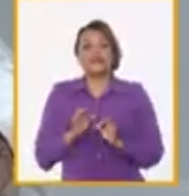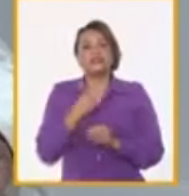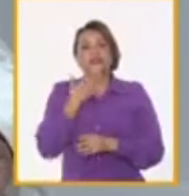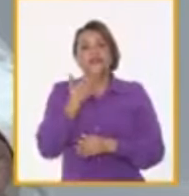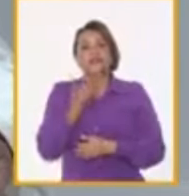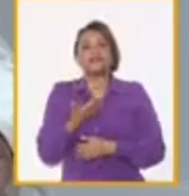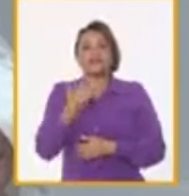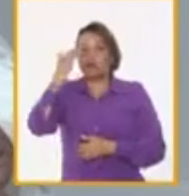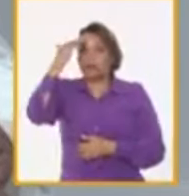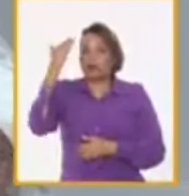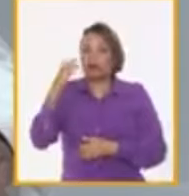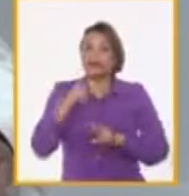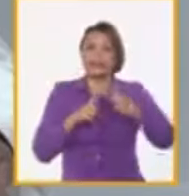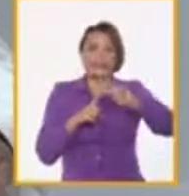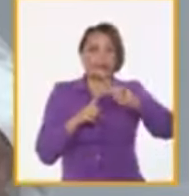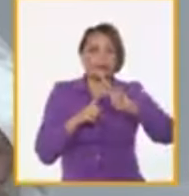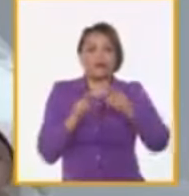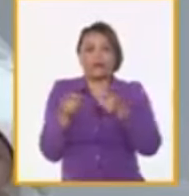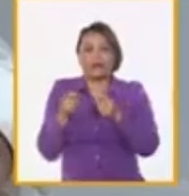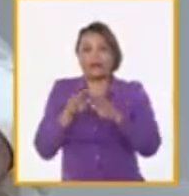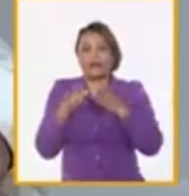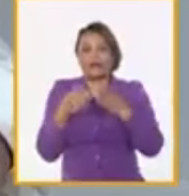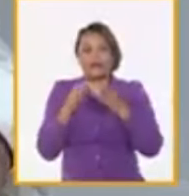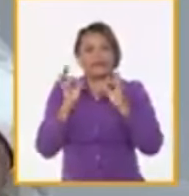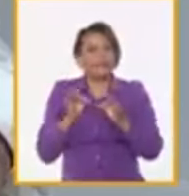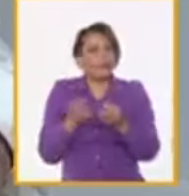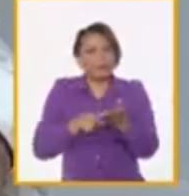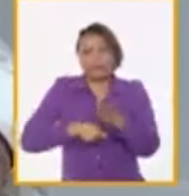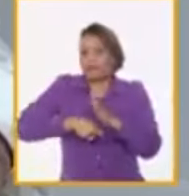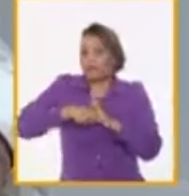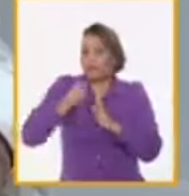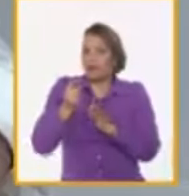masiva que han estado